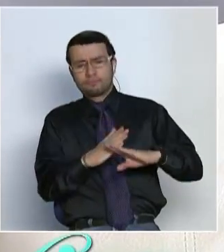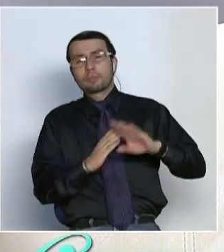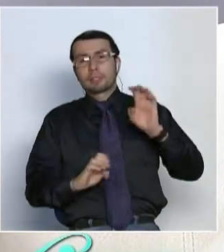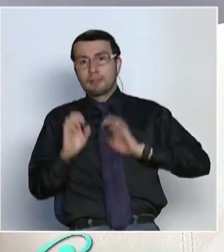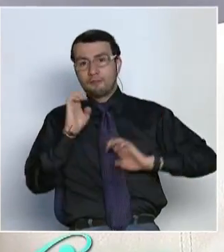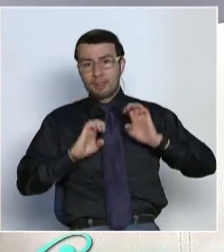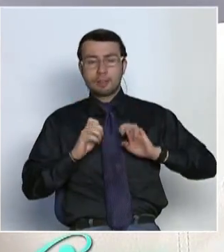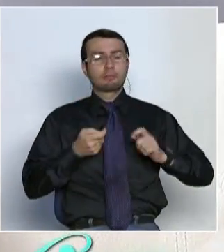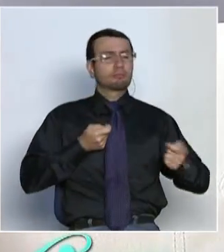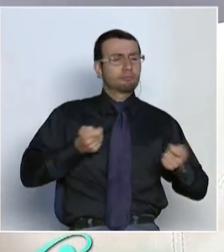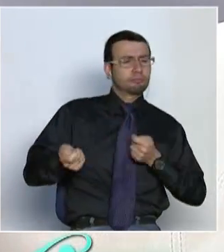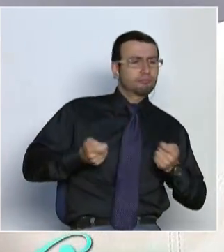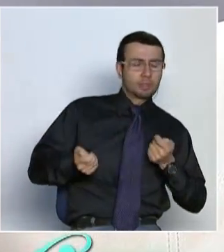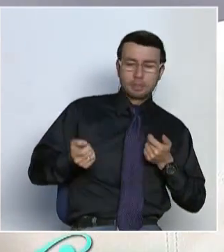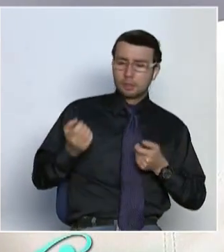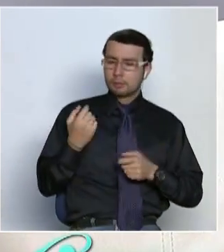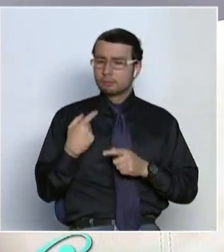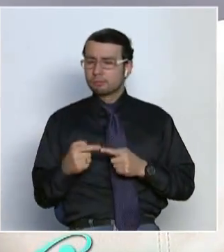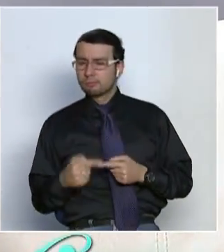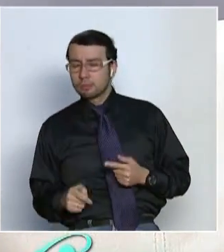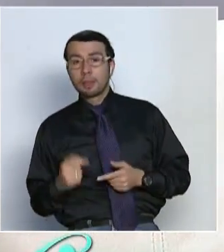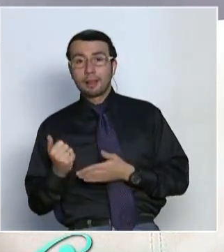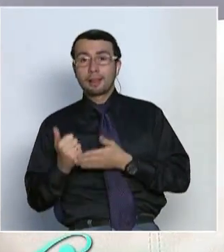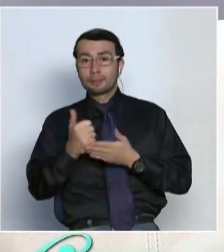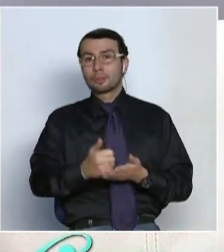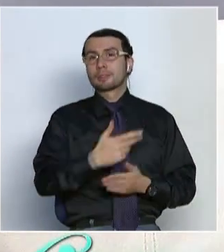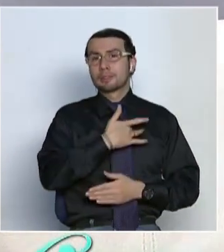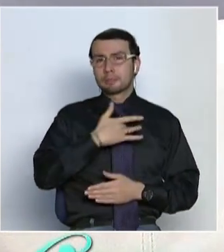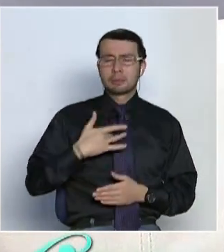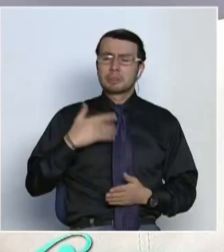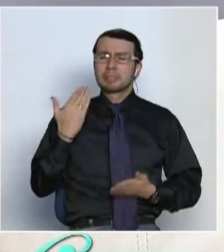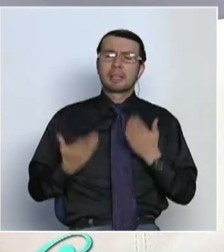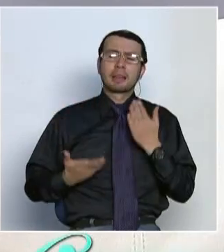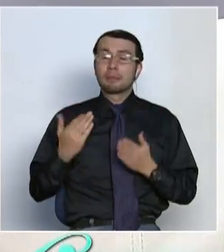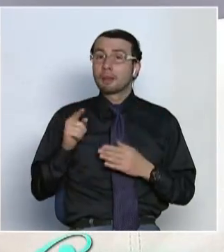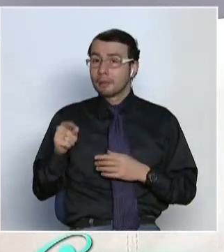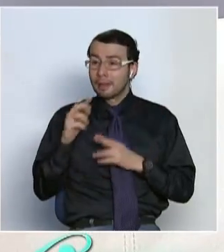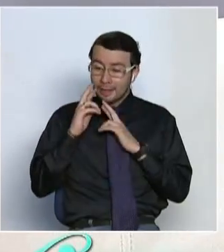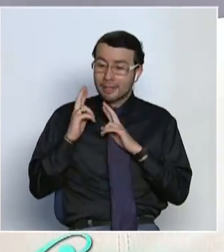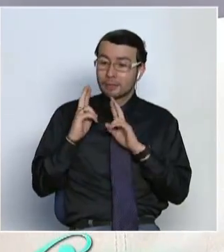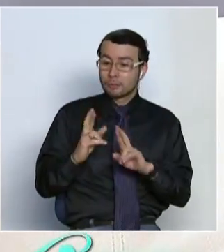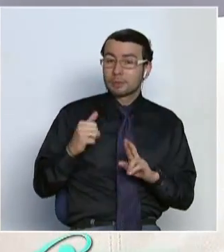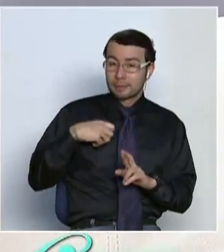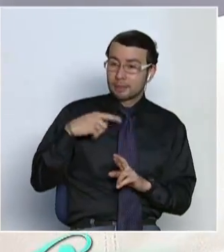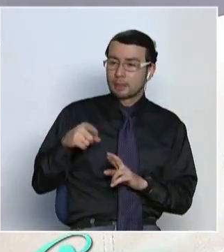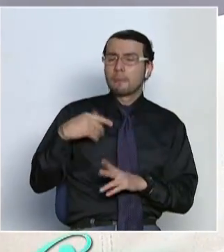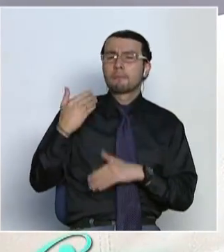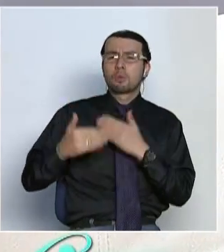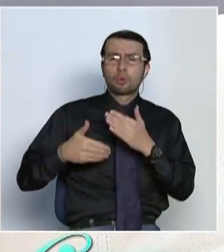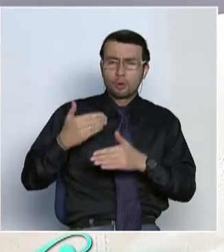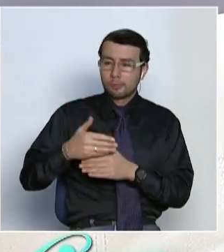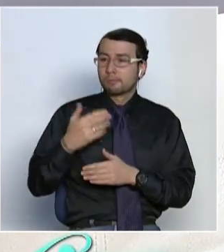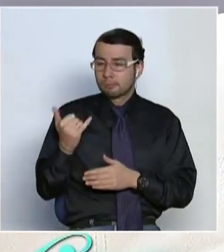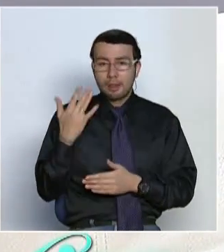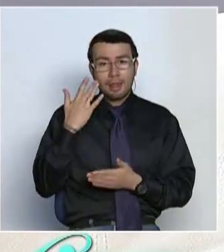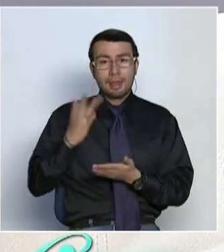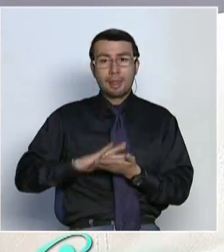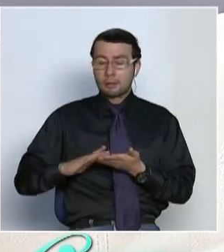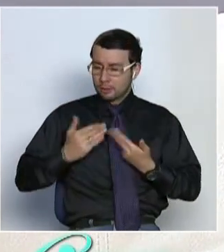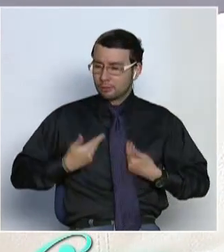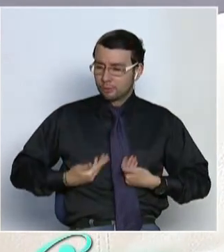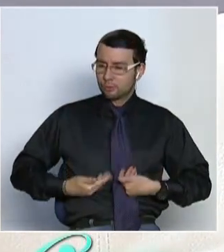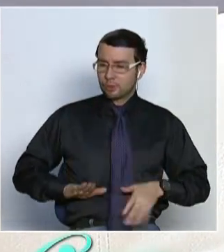empieza a manejar todas estas ayudas terapéuticas de acuerdo a la respuesta que ella tenga con los procesos de desintoxicación.